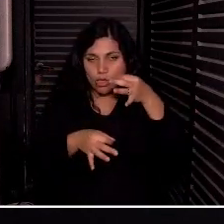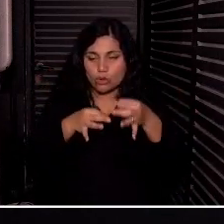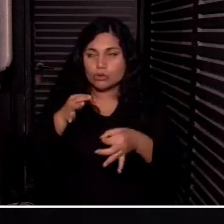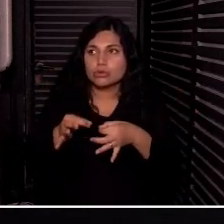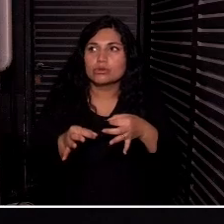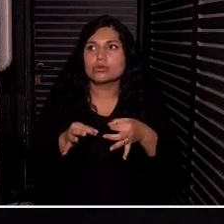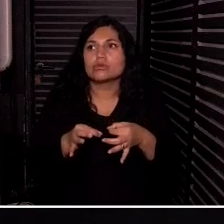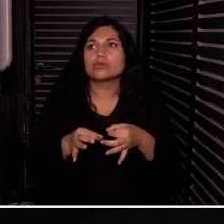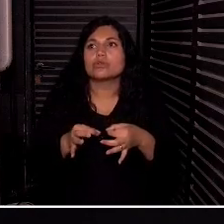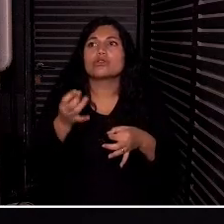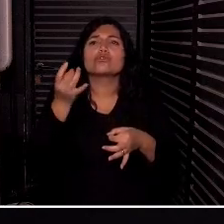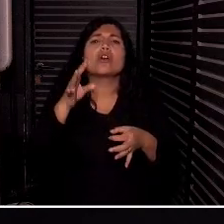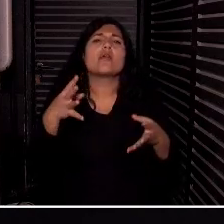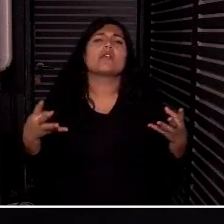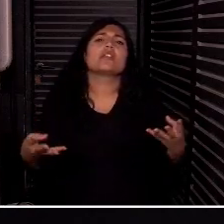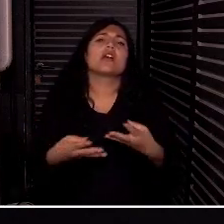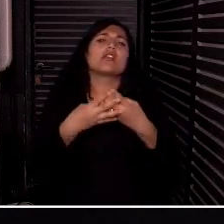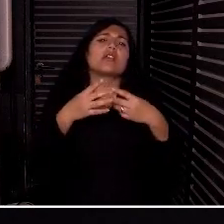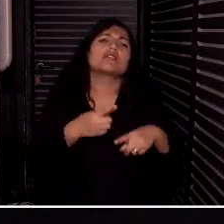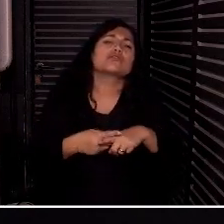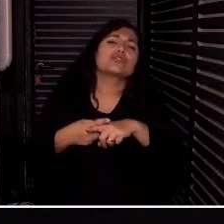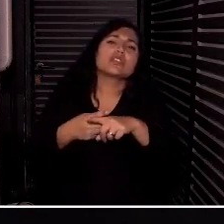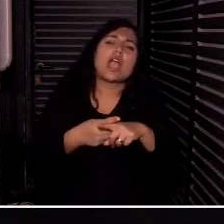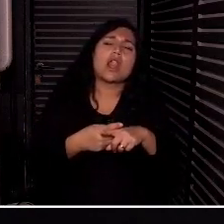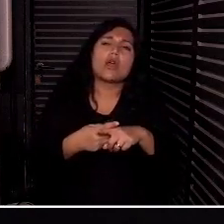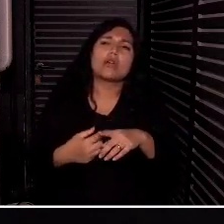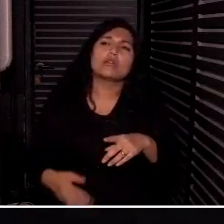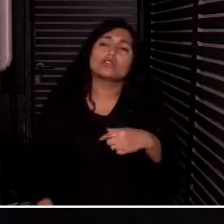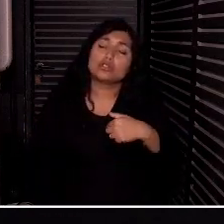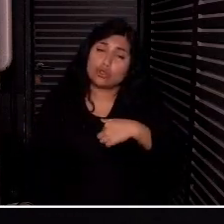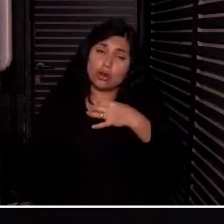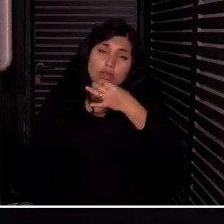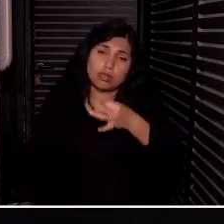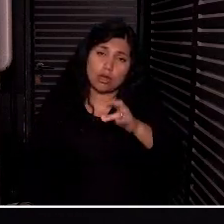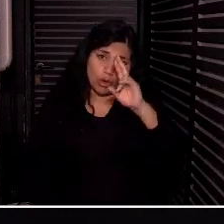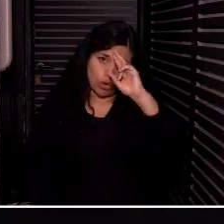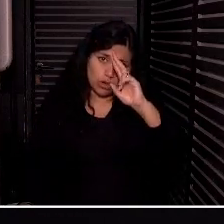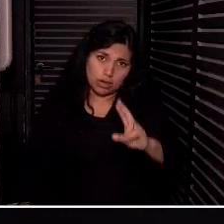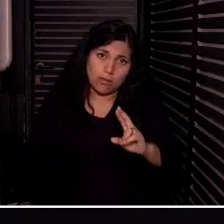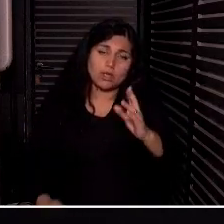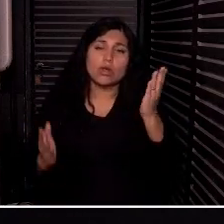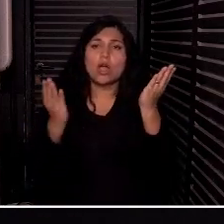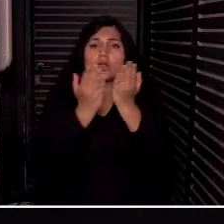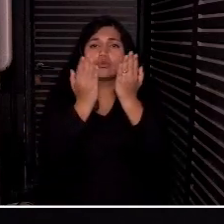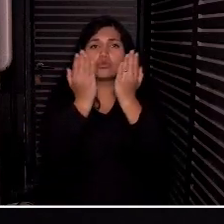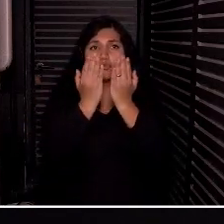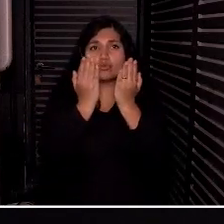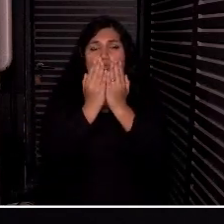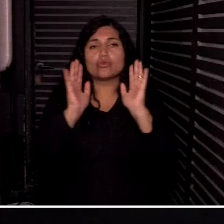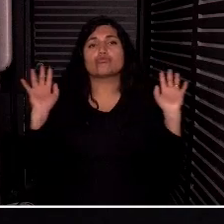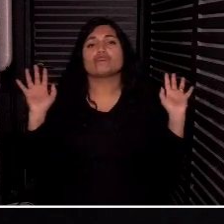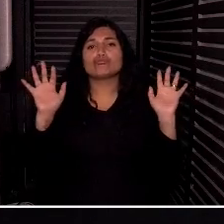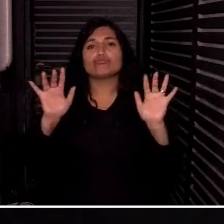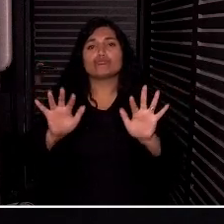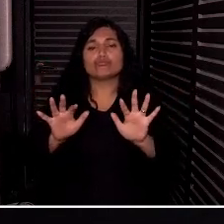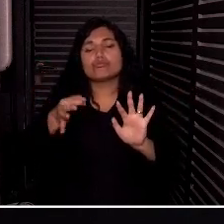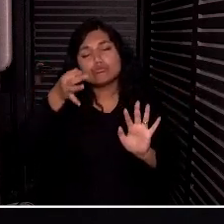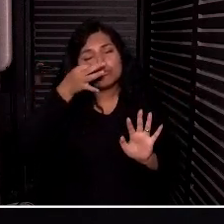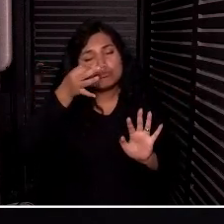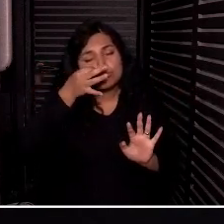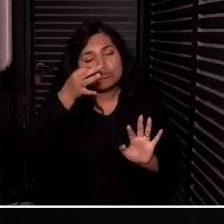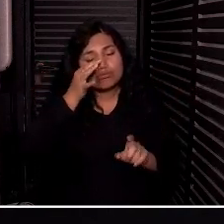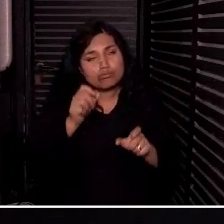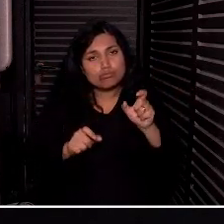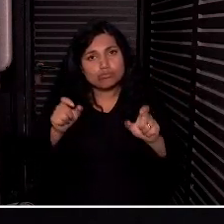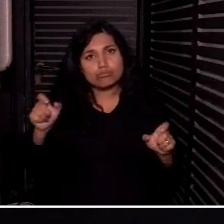solo redes sociales y por qué lo digo y con todo respeto en estudios de audiencia que nosotros hemos hecho bastantes en